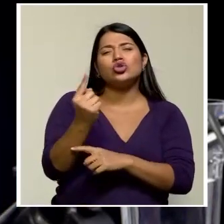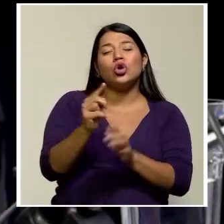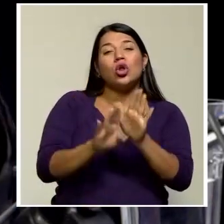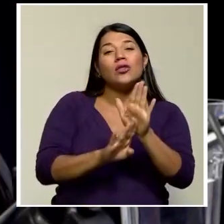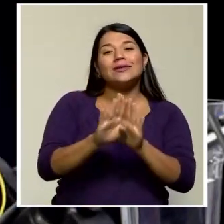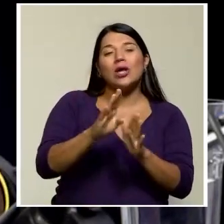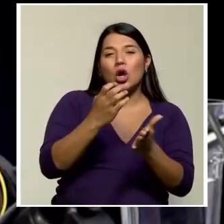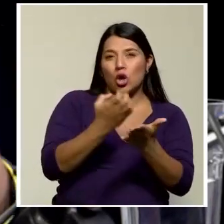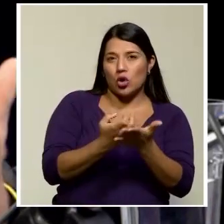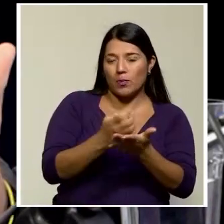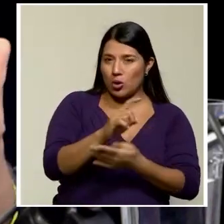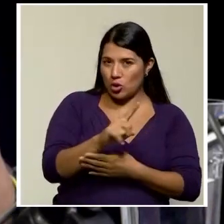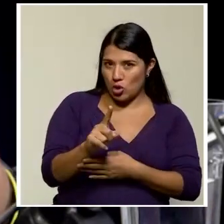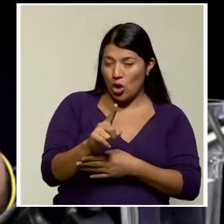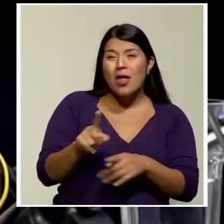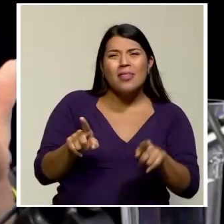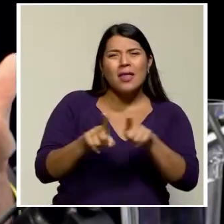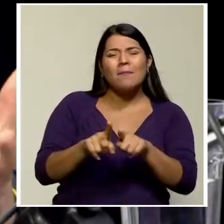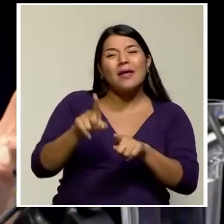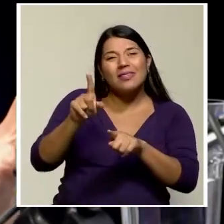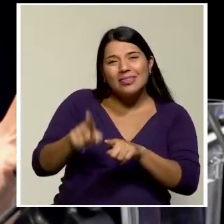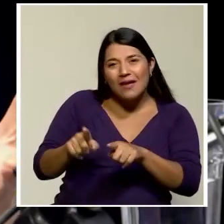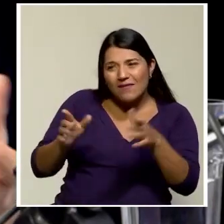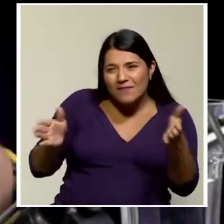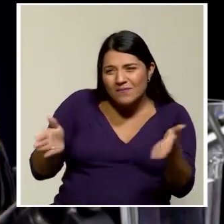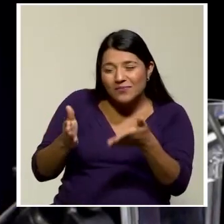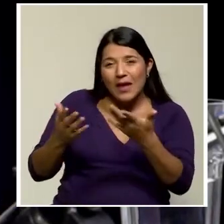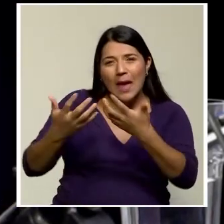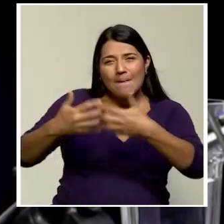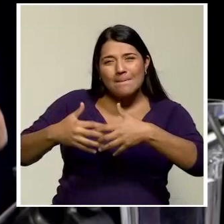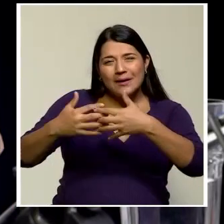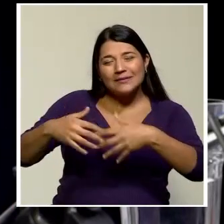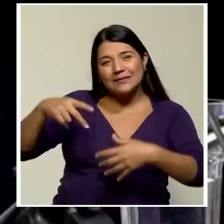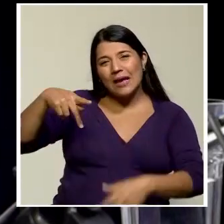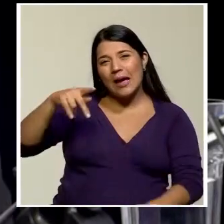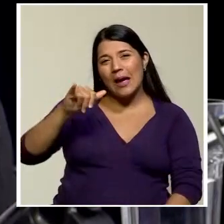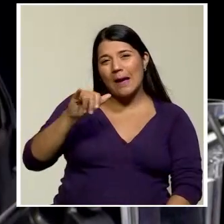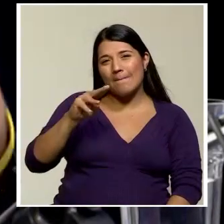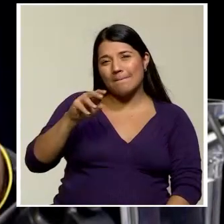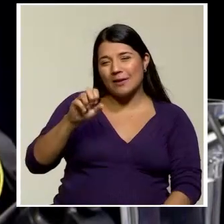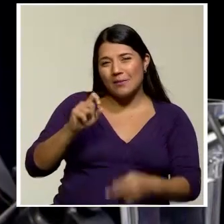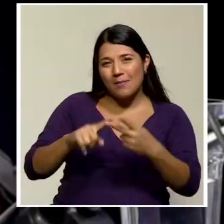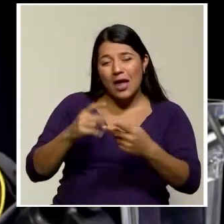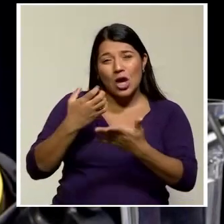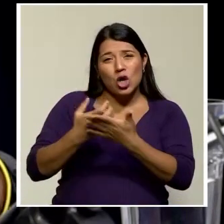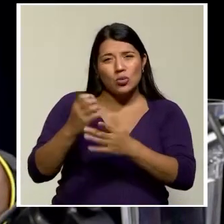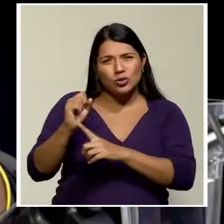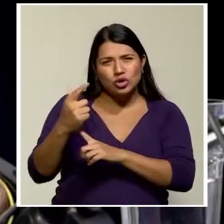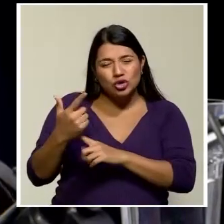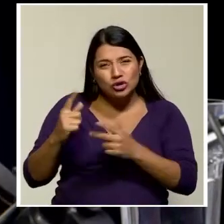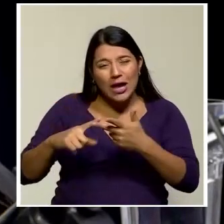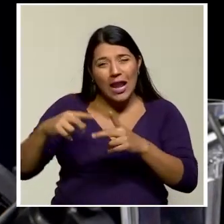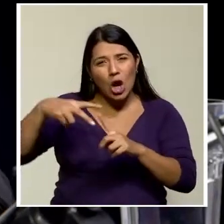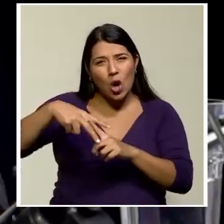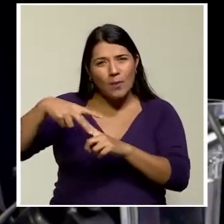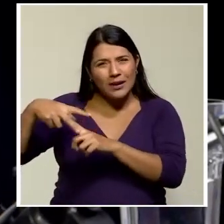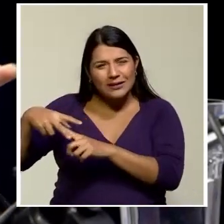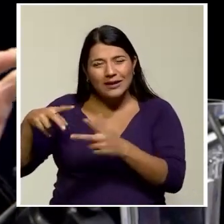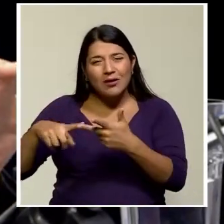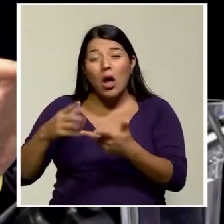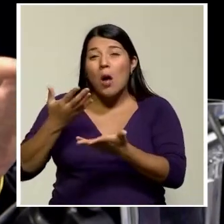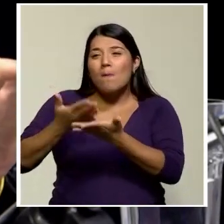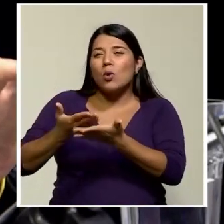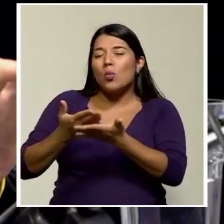ejemplo, incentivar realmente las micro y pequeñas empresas, la economía social, las cooperativas, las propuestas con un